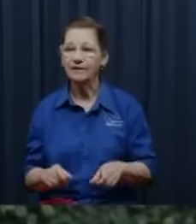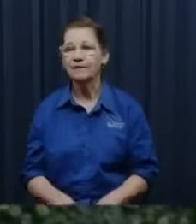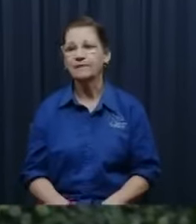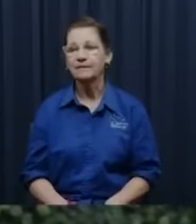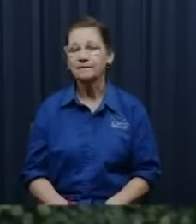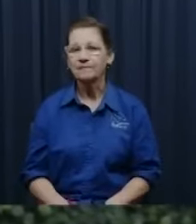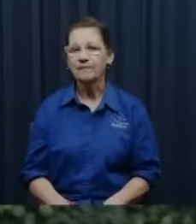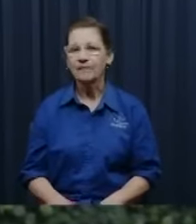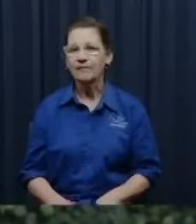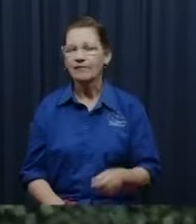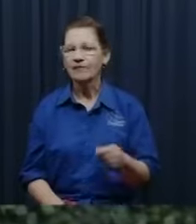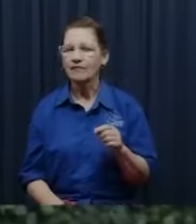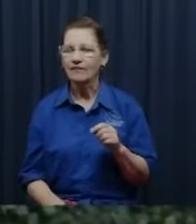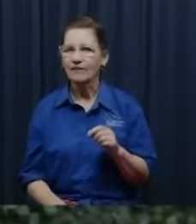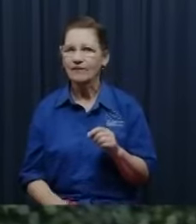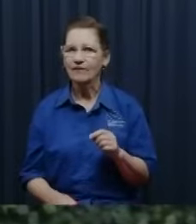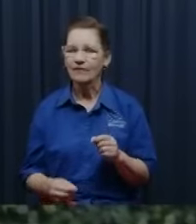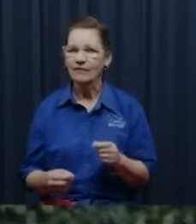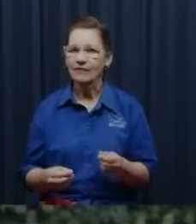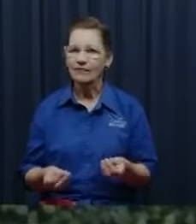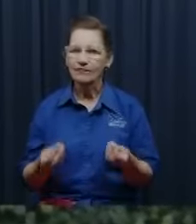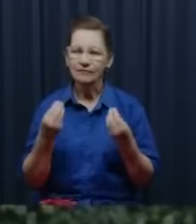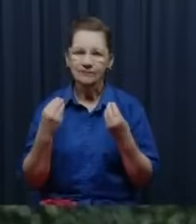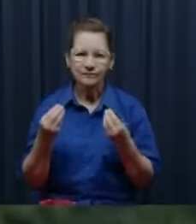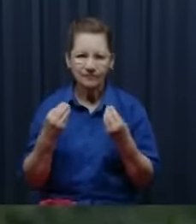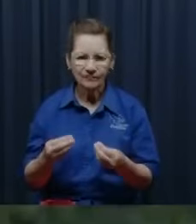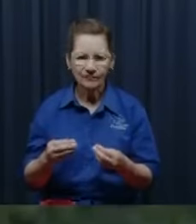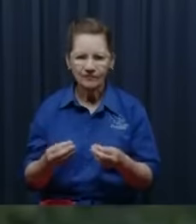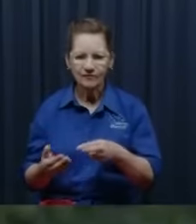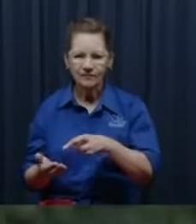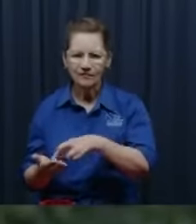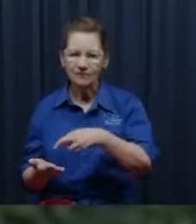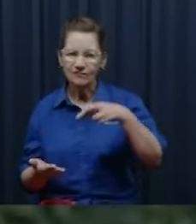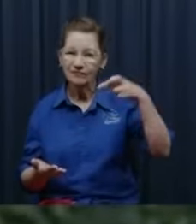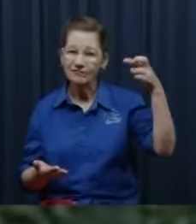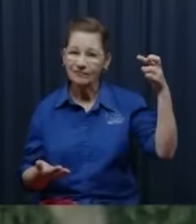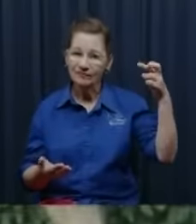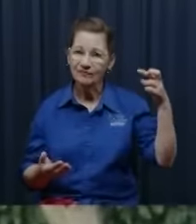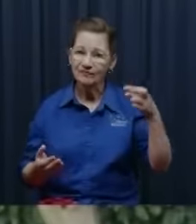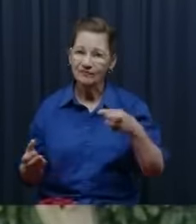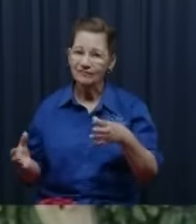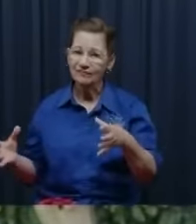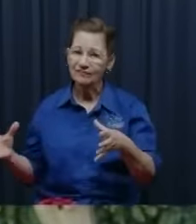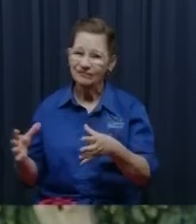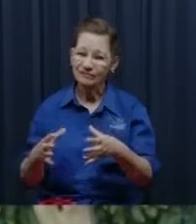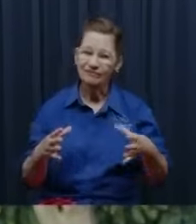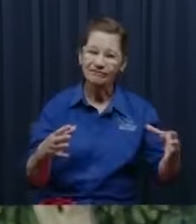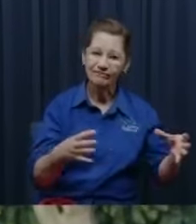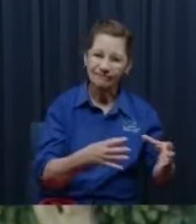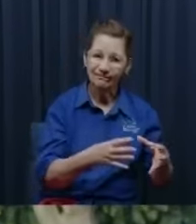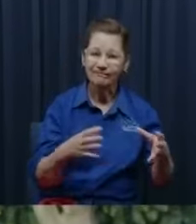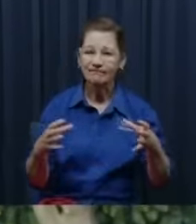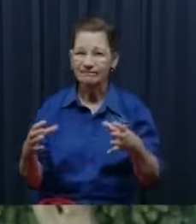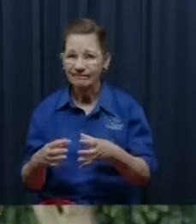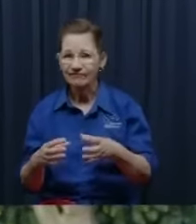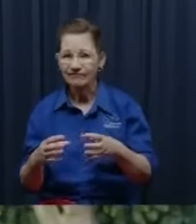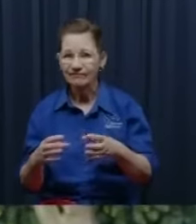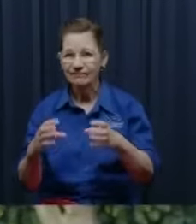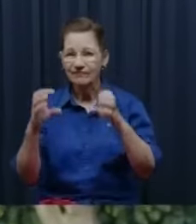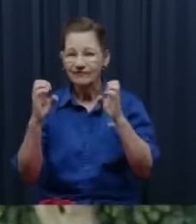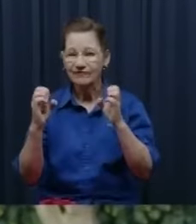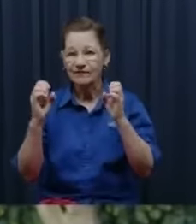conformada por Gran Bretaña Francia eh incluso Jordania y Estados Unidos